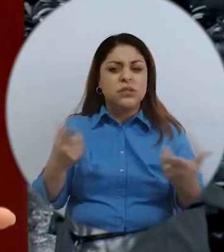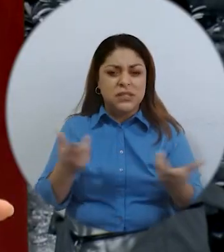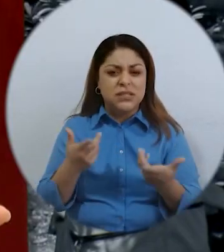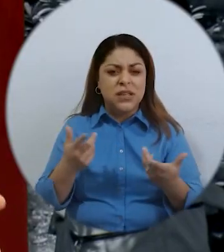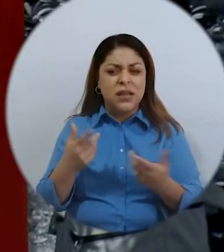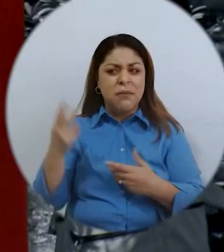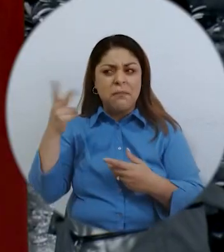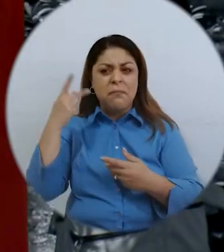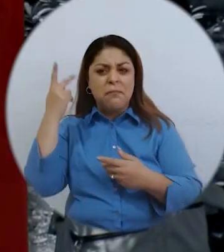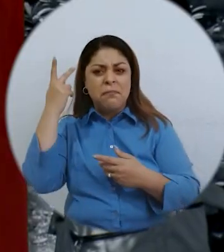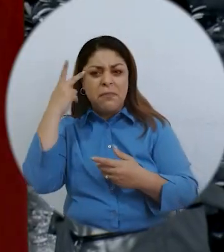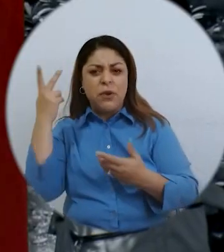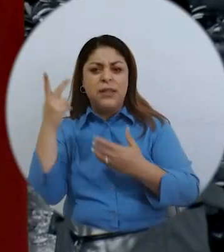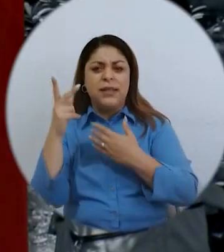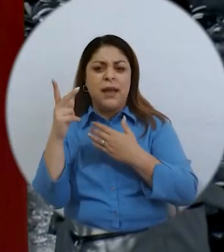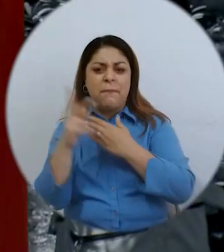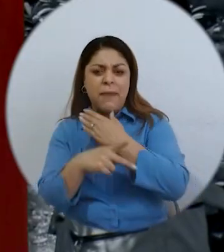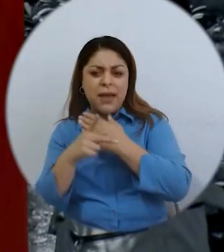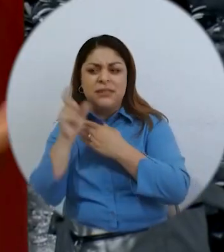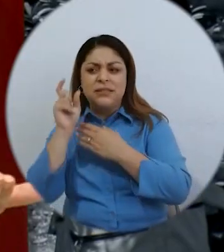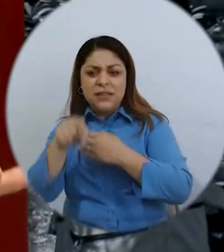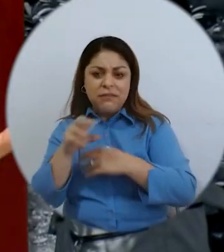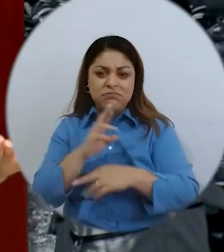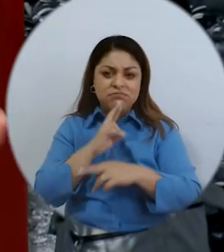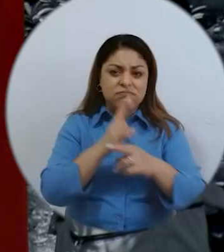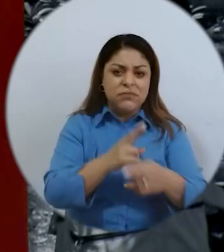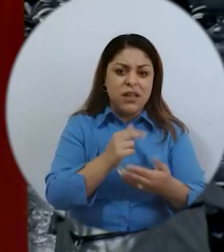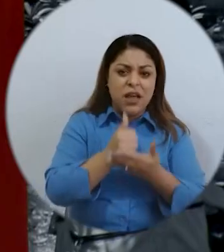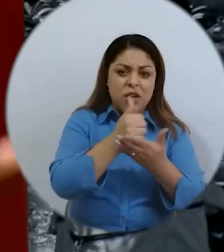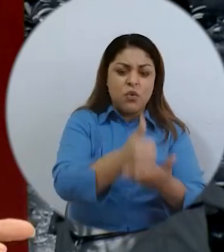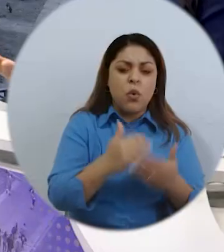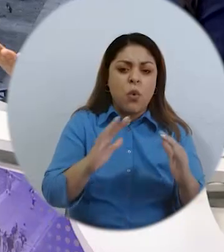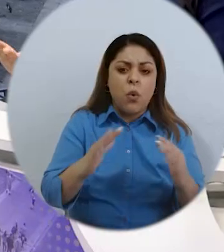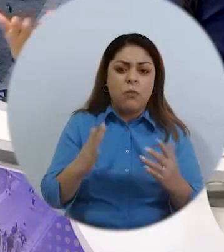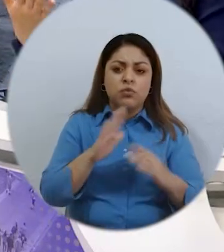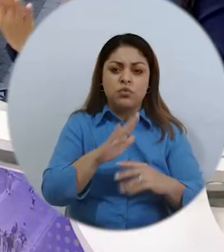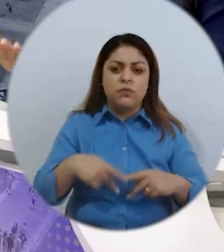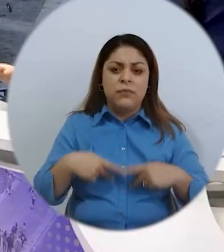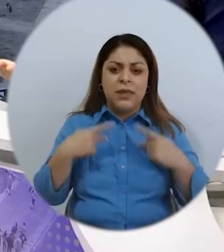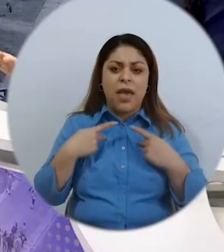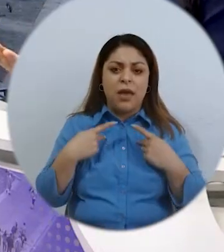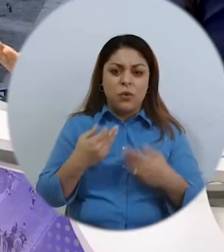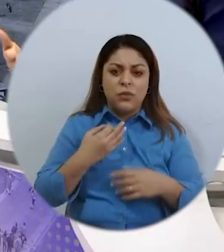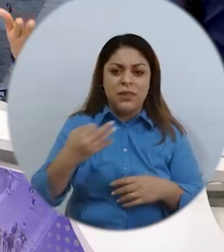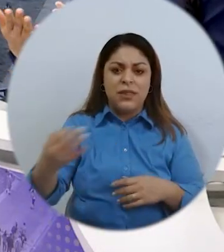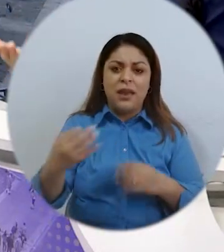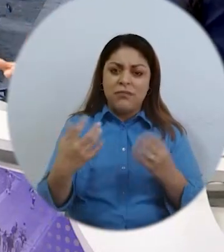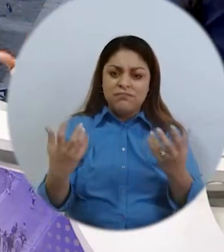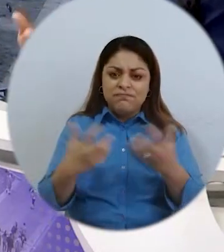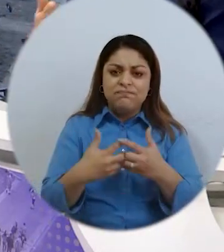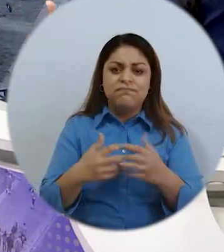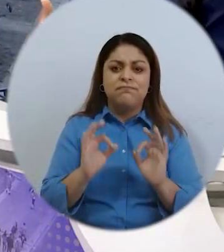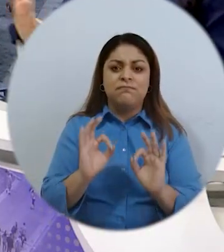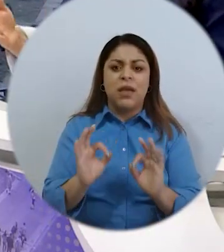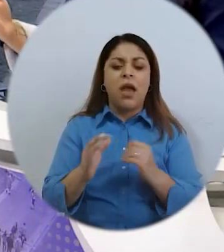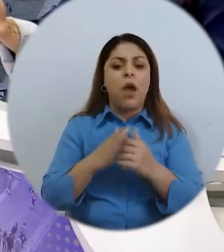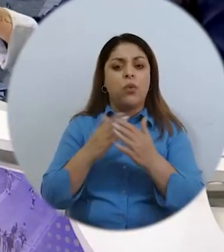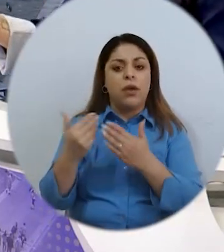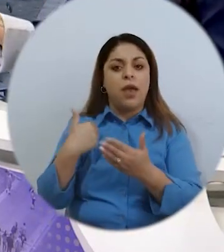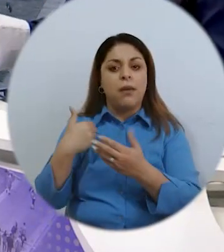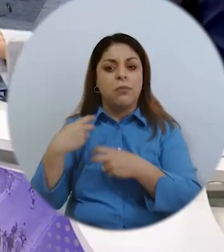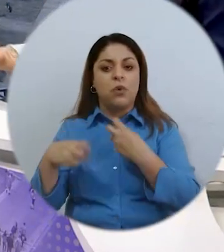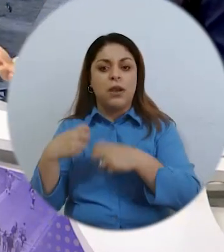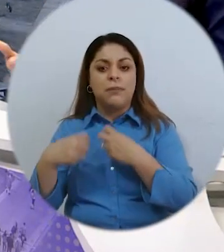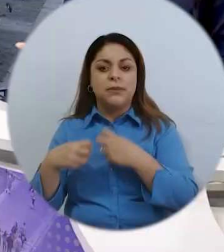las personas con políticas que les permitan tener una vida cotidiana adecuada en medio de